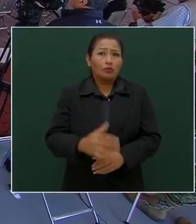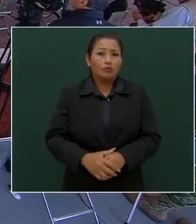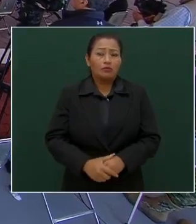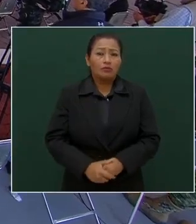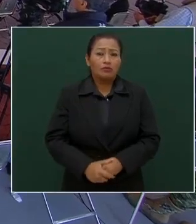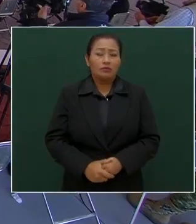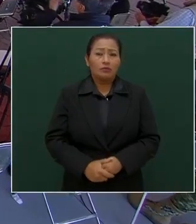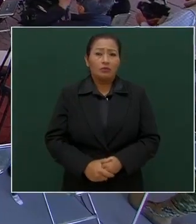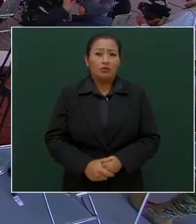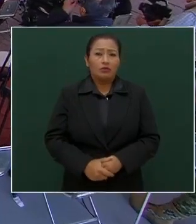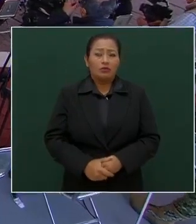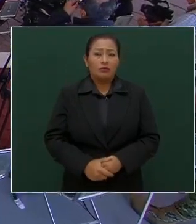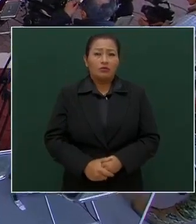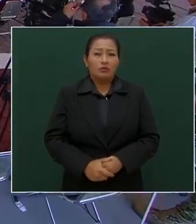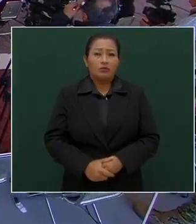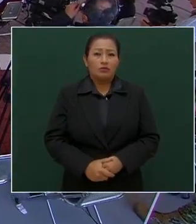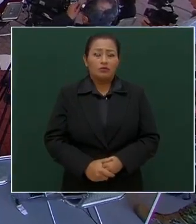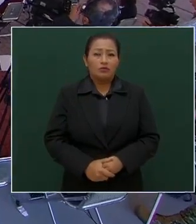porque estoy